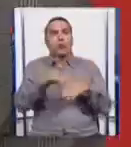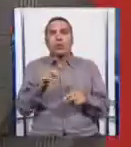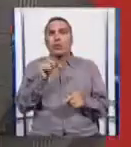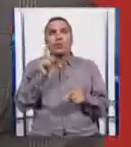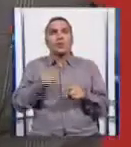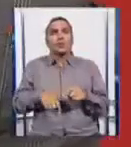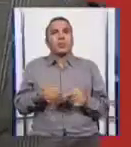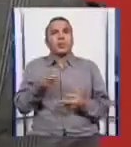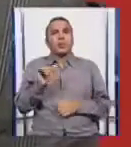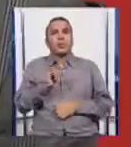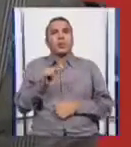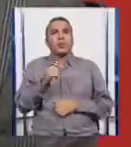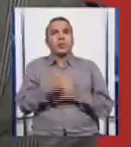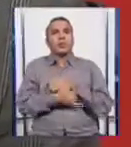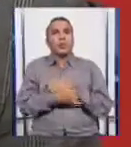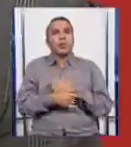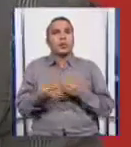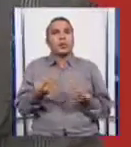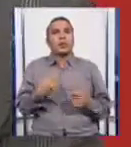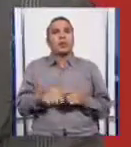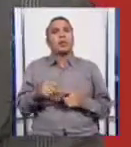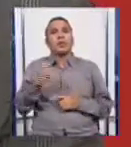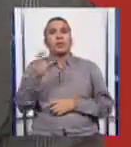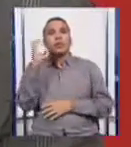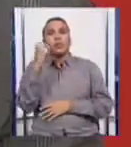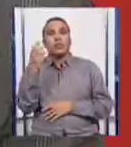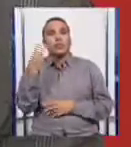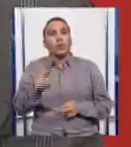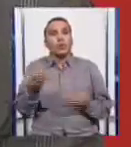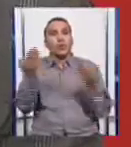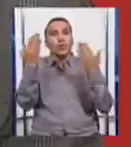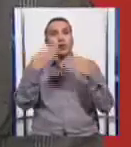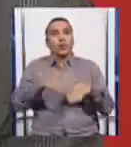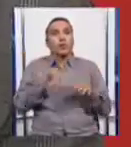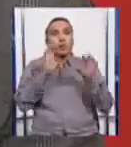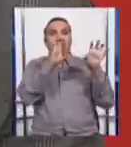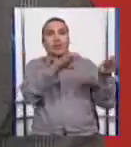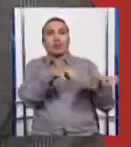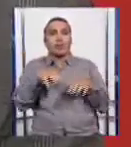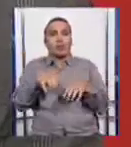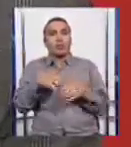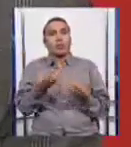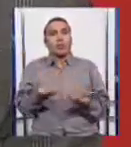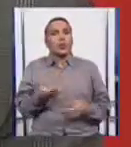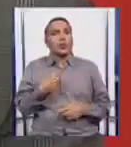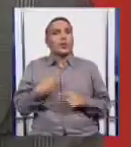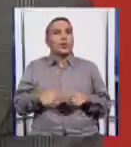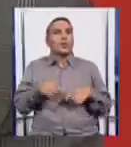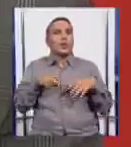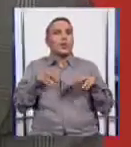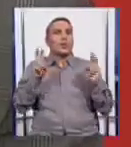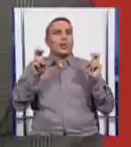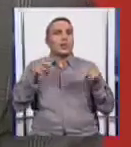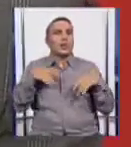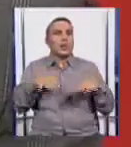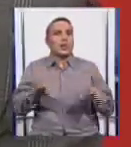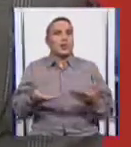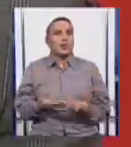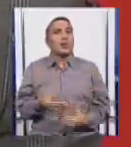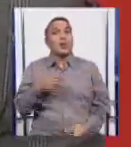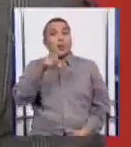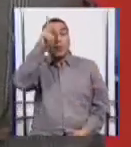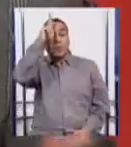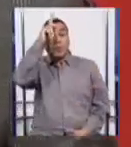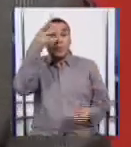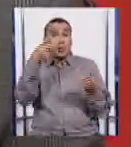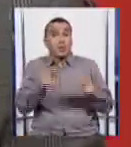pase lo que le ha pasado al país vecino Colombia. Se acabó la agricultura en términos generales. Y al Perú lo que le ha